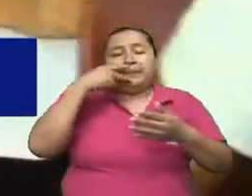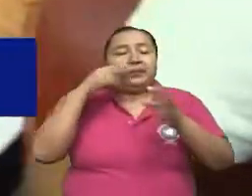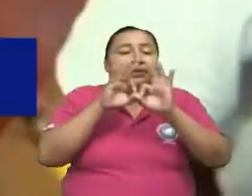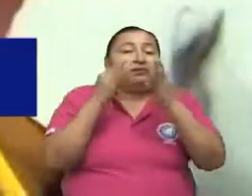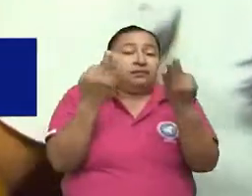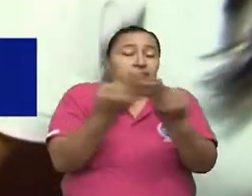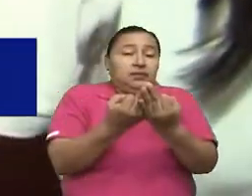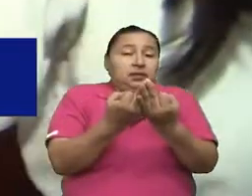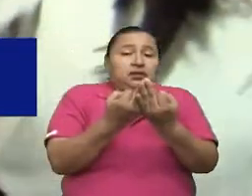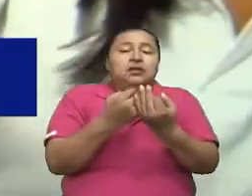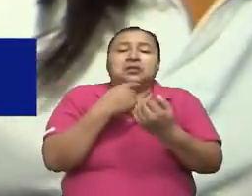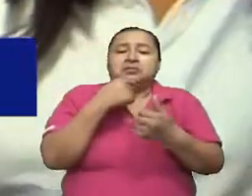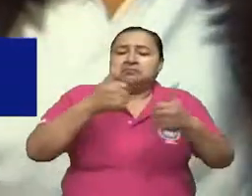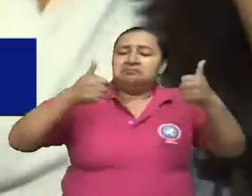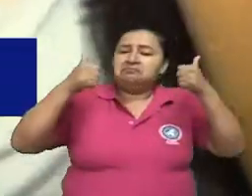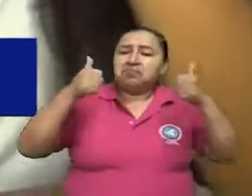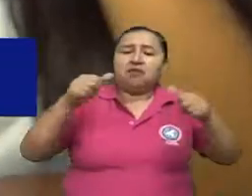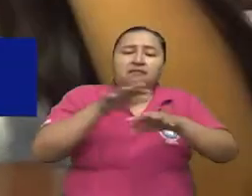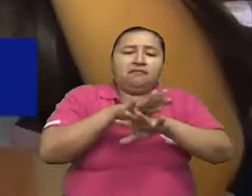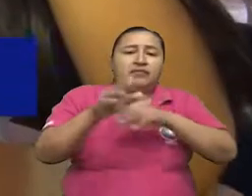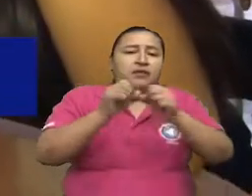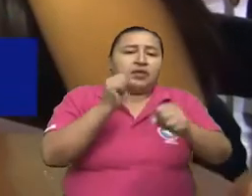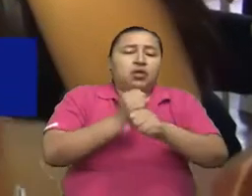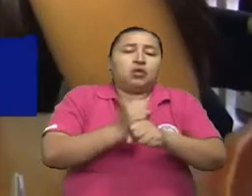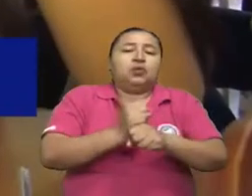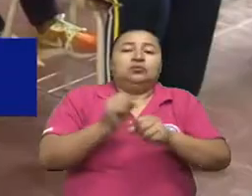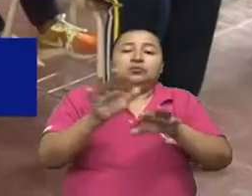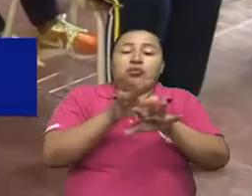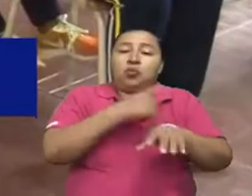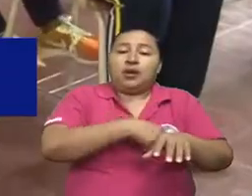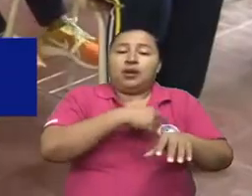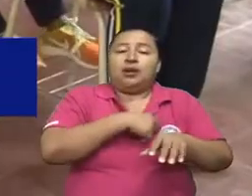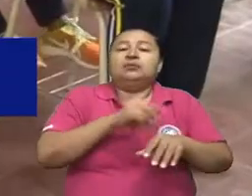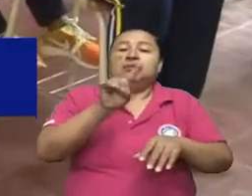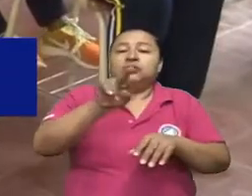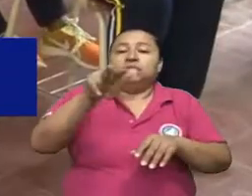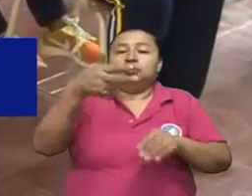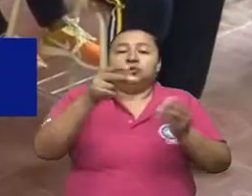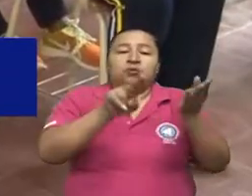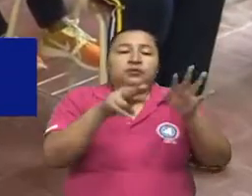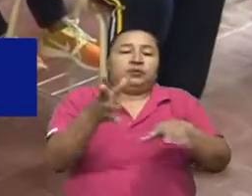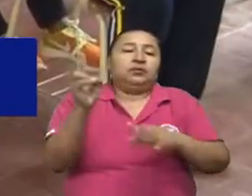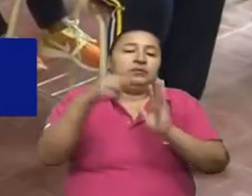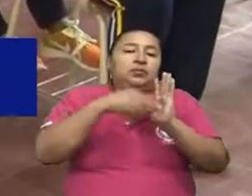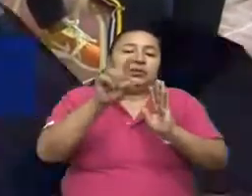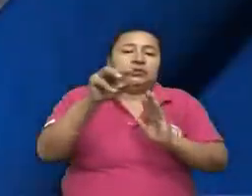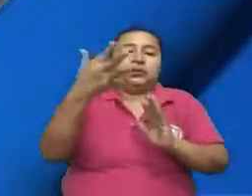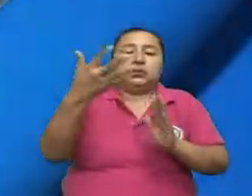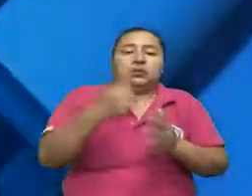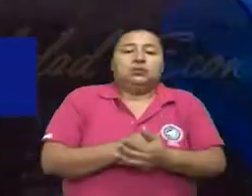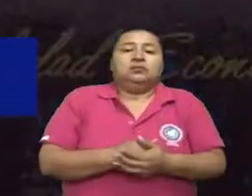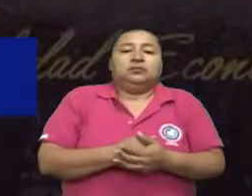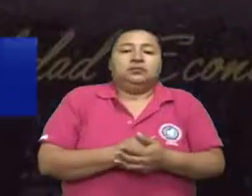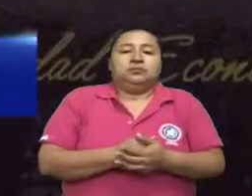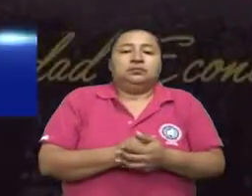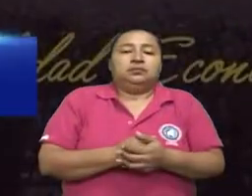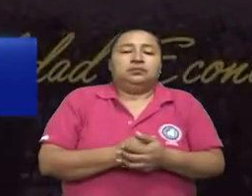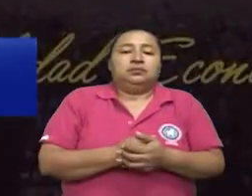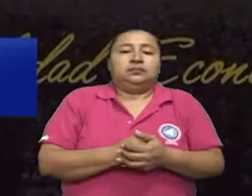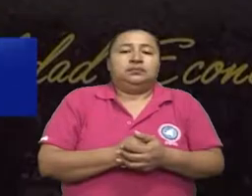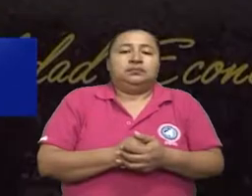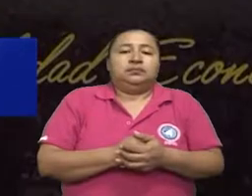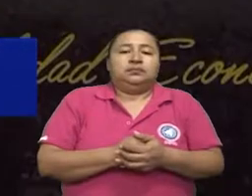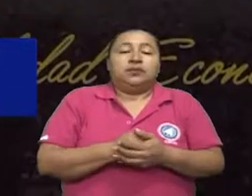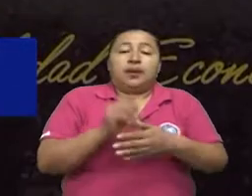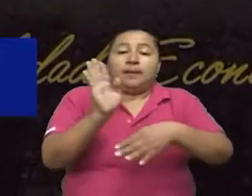familia. Exitoso cierre del año escolar será este 28 de noviembre de 2019.